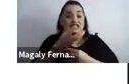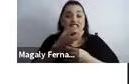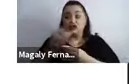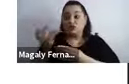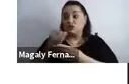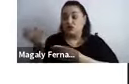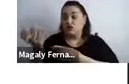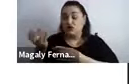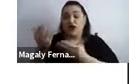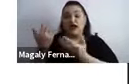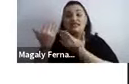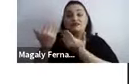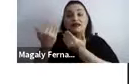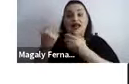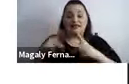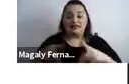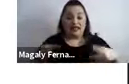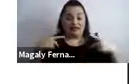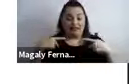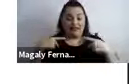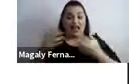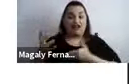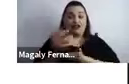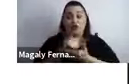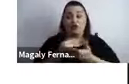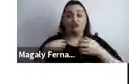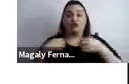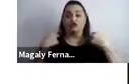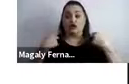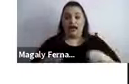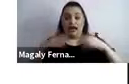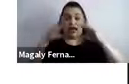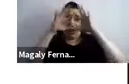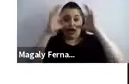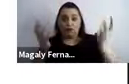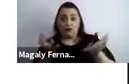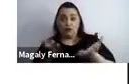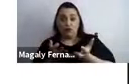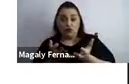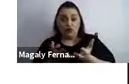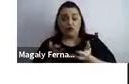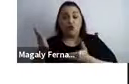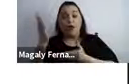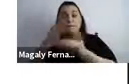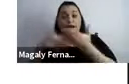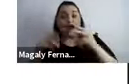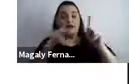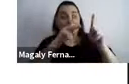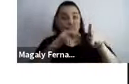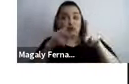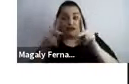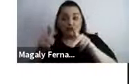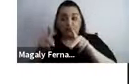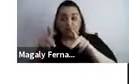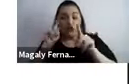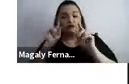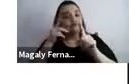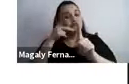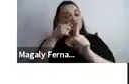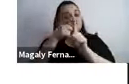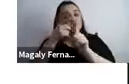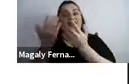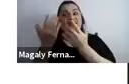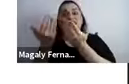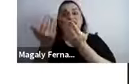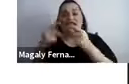esperanza de vida, y ahora verán la de recursos en el mundo, pues habría una parte de la población que estaría en torno a esta esperanza de vida, muy, muy